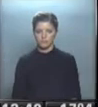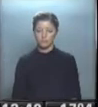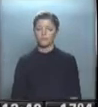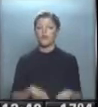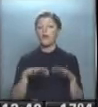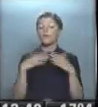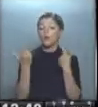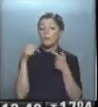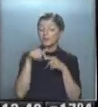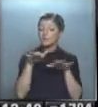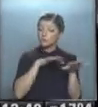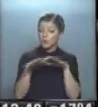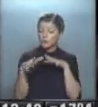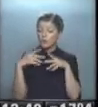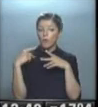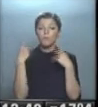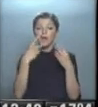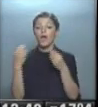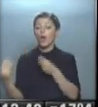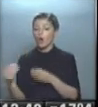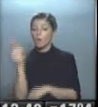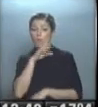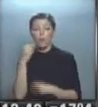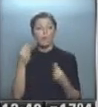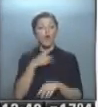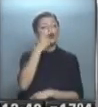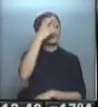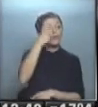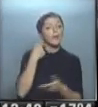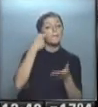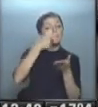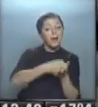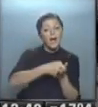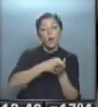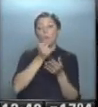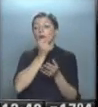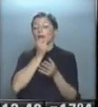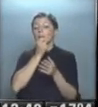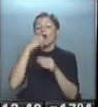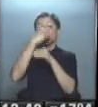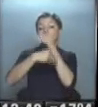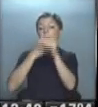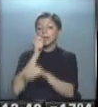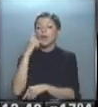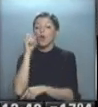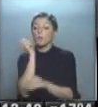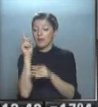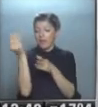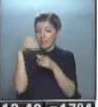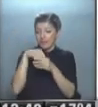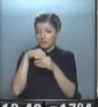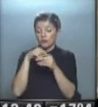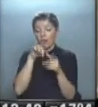Para poder desplazarse, las mujeres deben contratar un chofer o depender de la asistencia de los integrantes masculinos de las